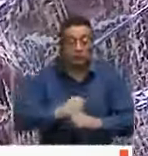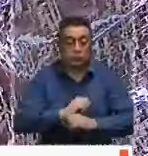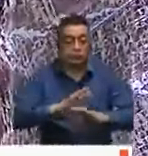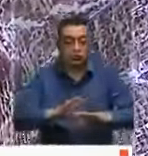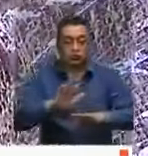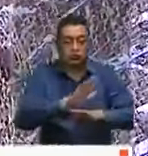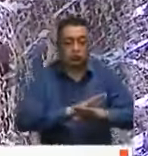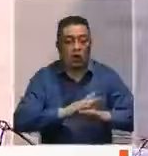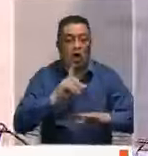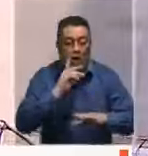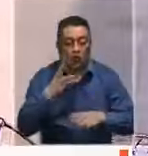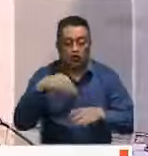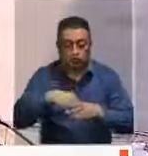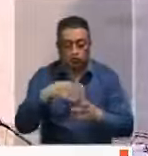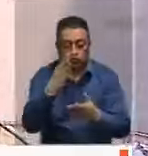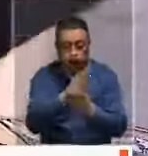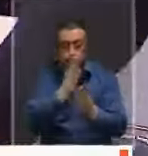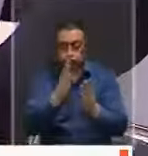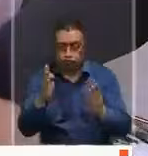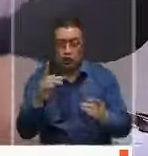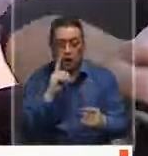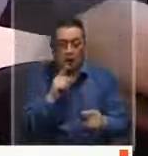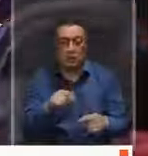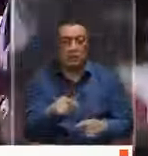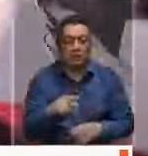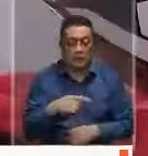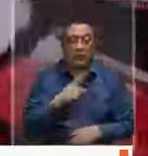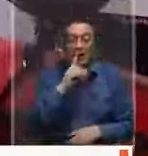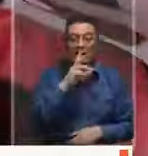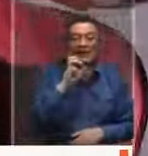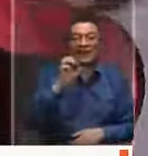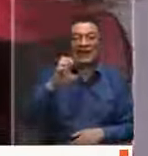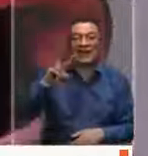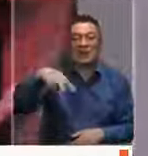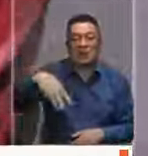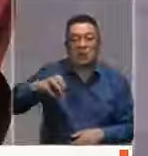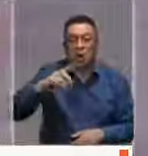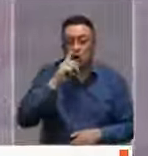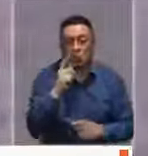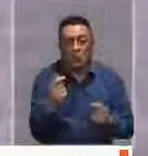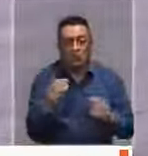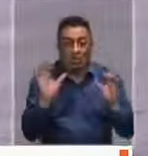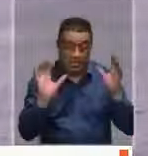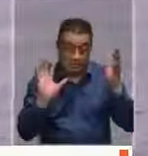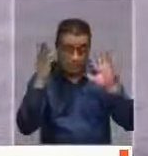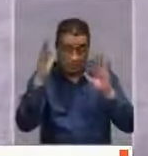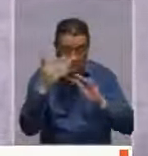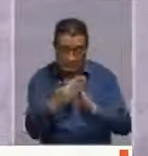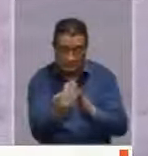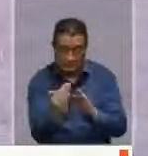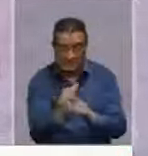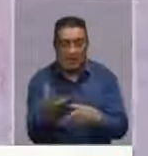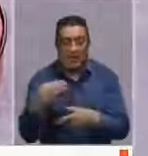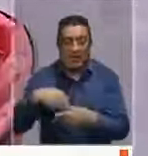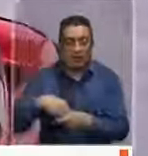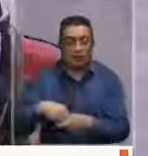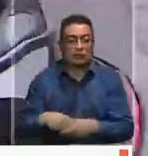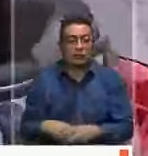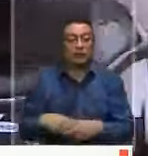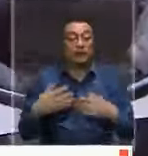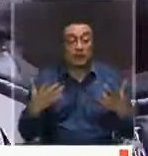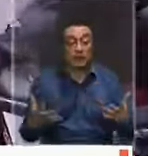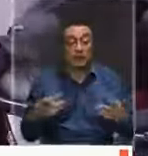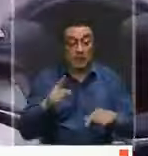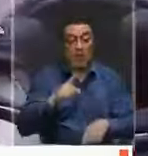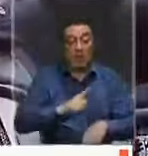tiene compartimiento. Ya es térmica, es que tiene como de aluminio por dentro. Y bueno,